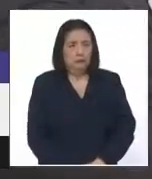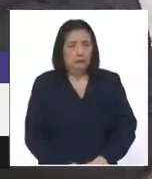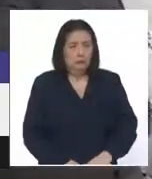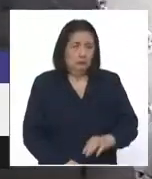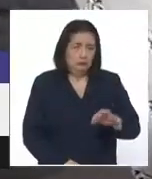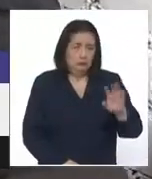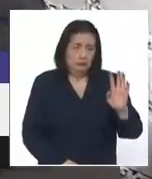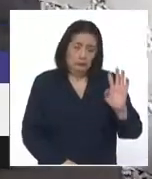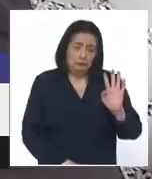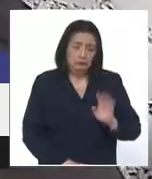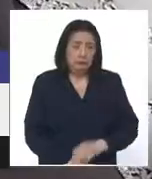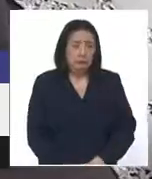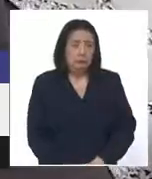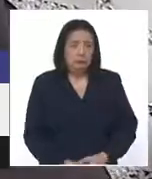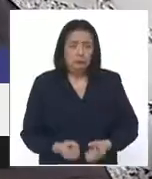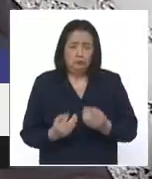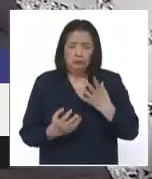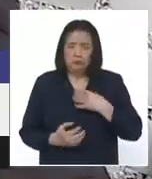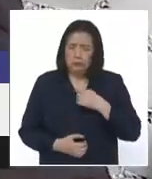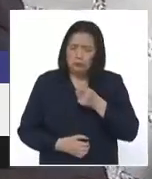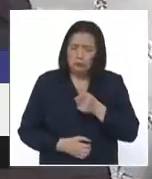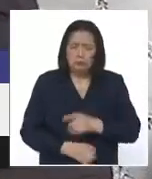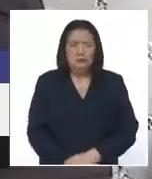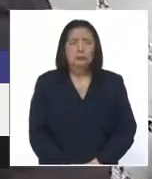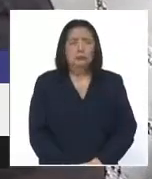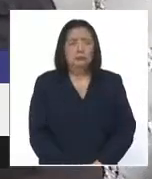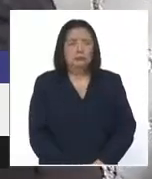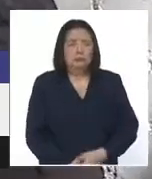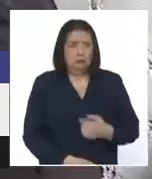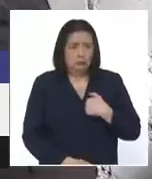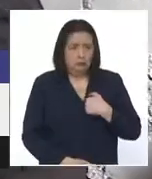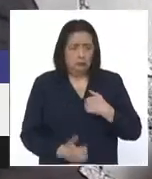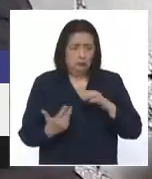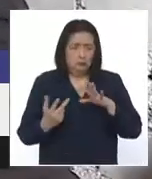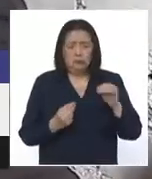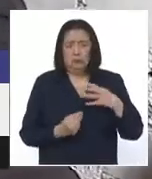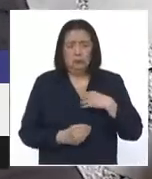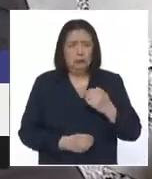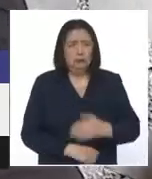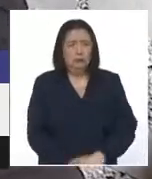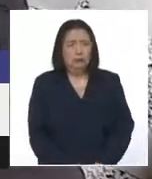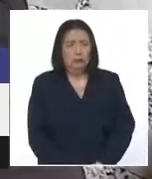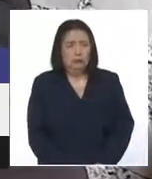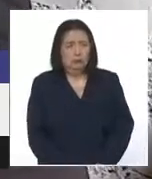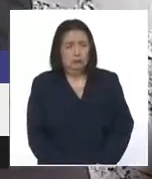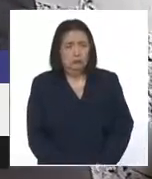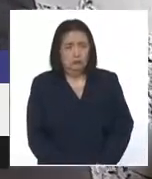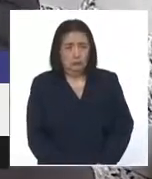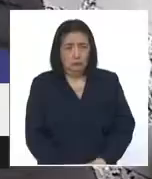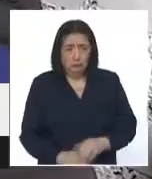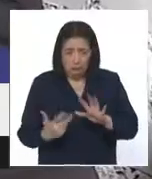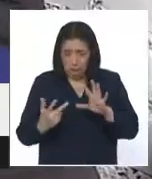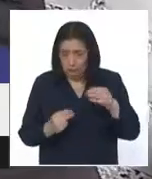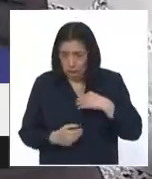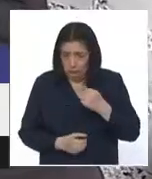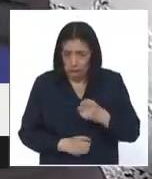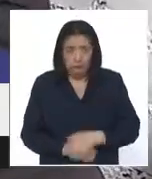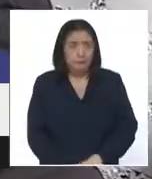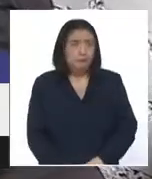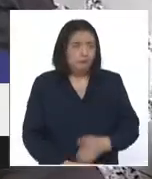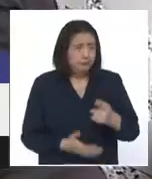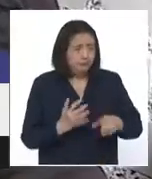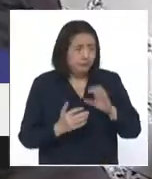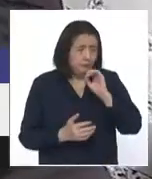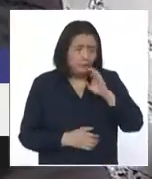ahí aterrizó, ¿no? ¿Cuántos años tiene usted, señor? Yo tengo 80. Leo. ¿80? No sé. ¿Qué le ha